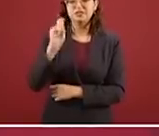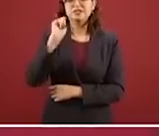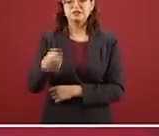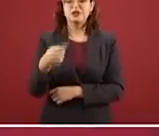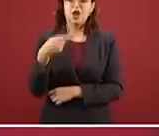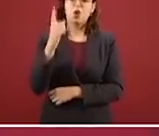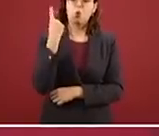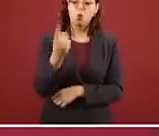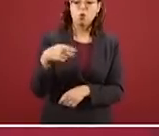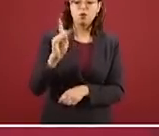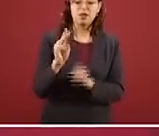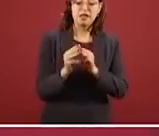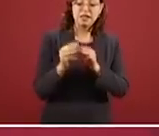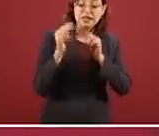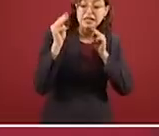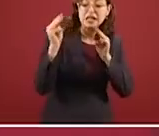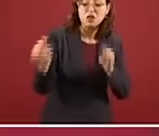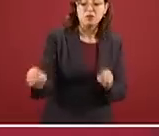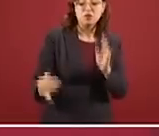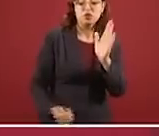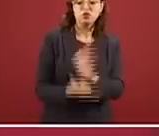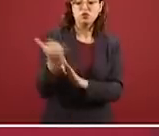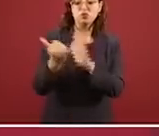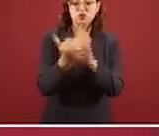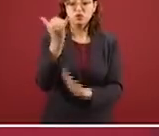les daba un porcentaje